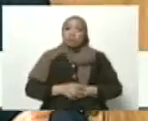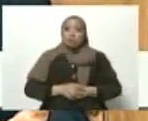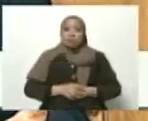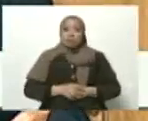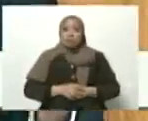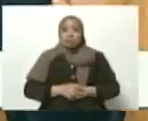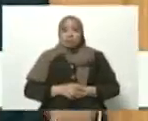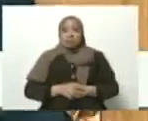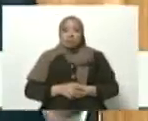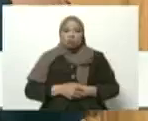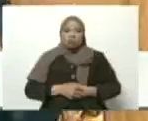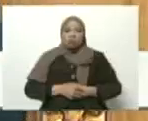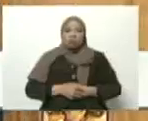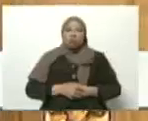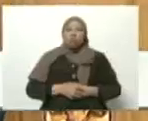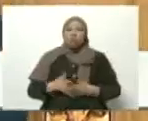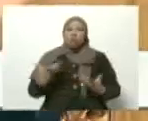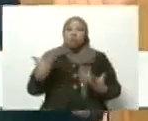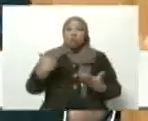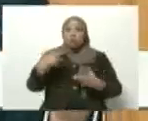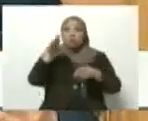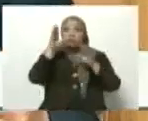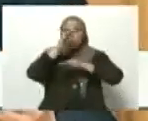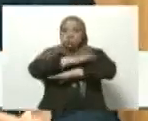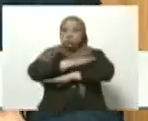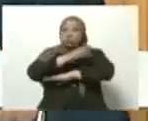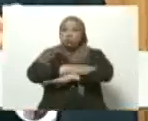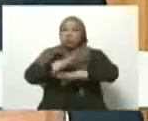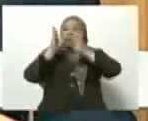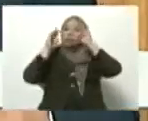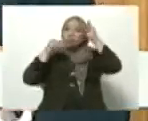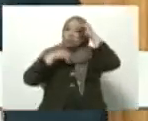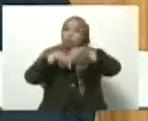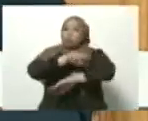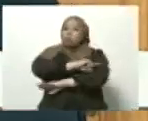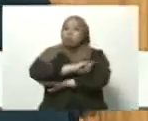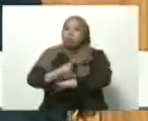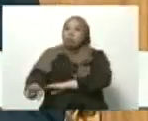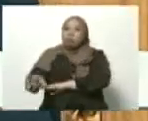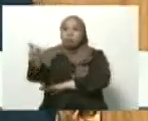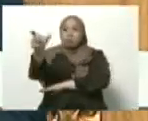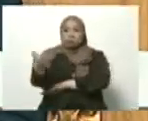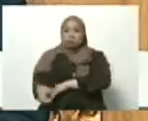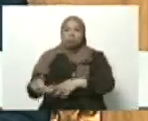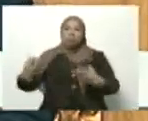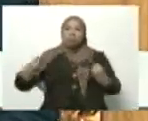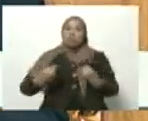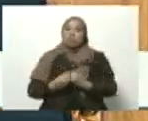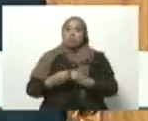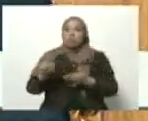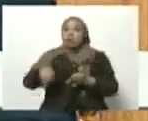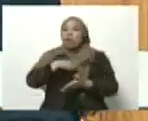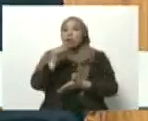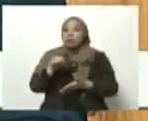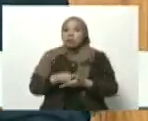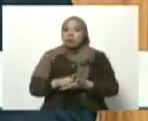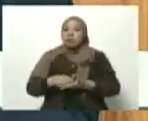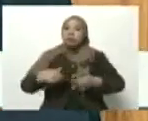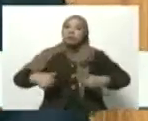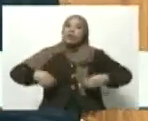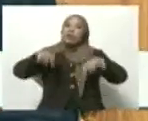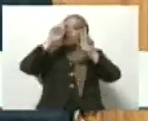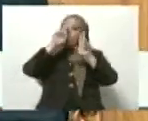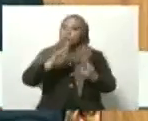la India. También son castigados por este grupo de países porque lo que quieren es el aislamiento absoluto. ¿Cuál es la respuesta a